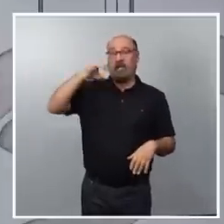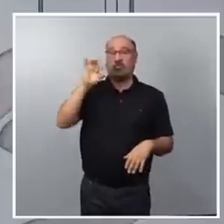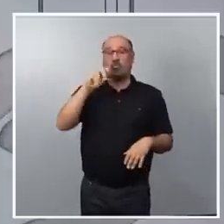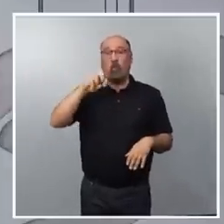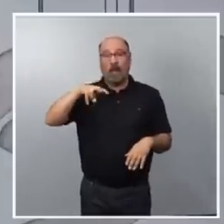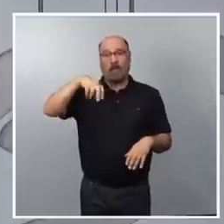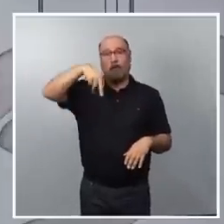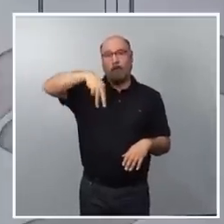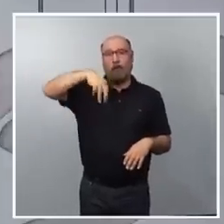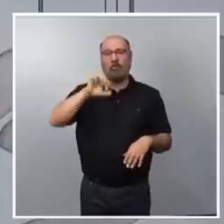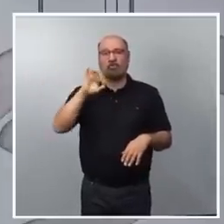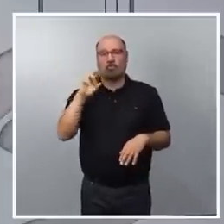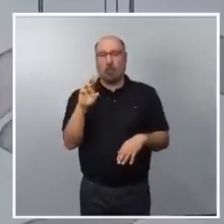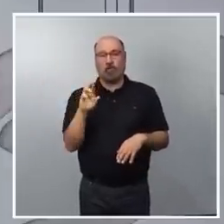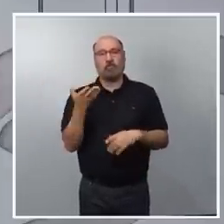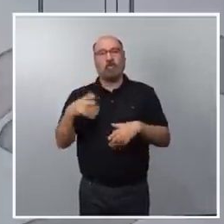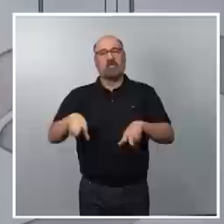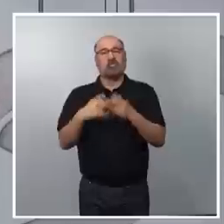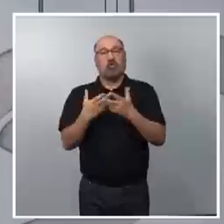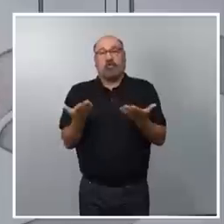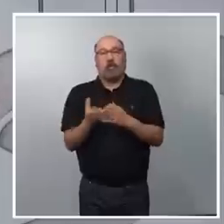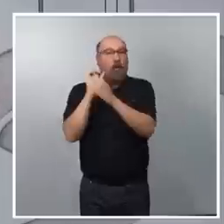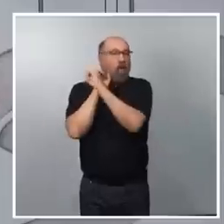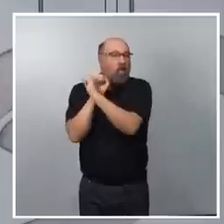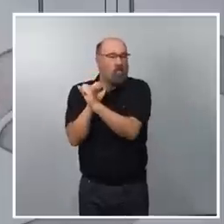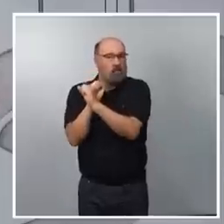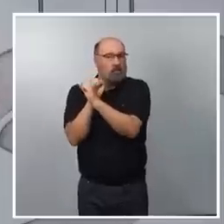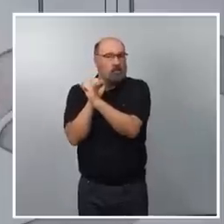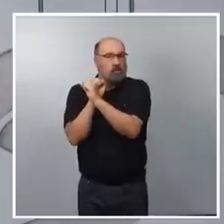Esa sociedad era una sociedad de yugo.